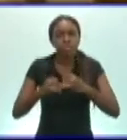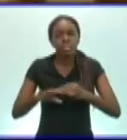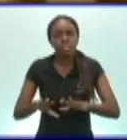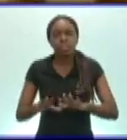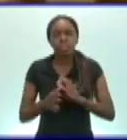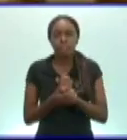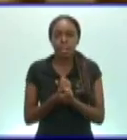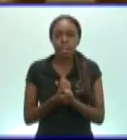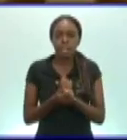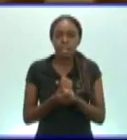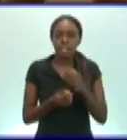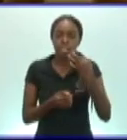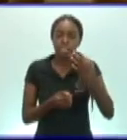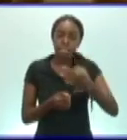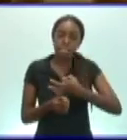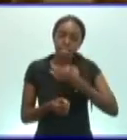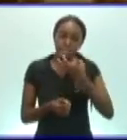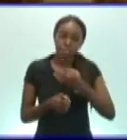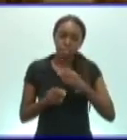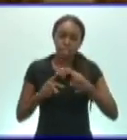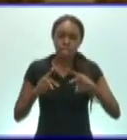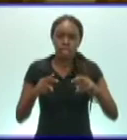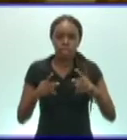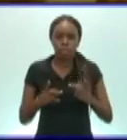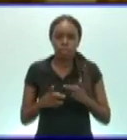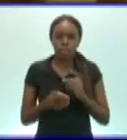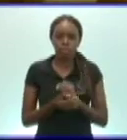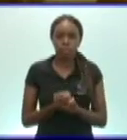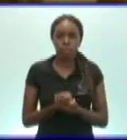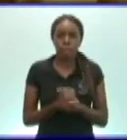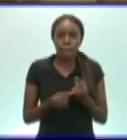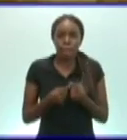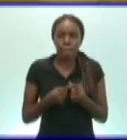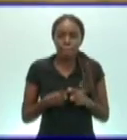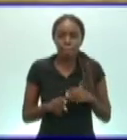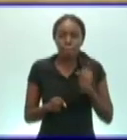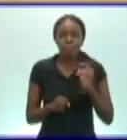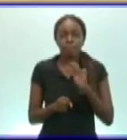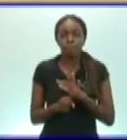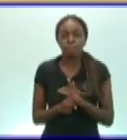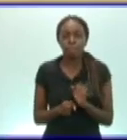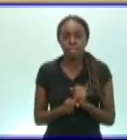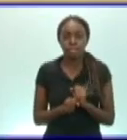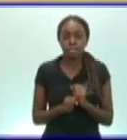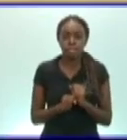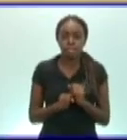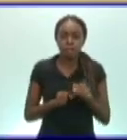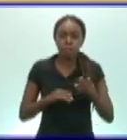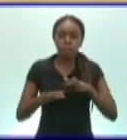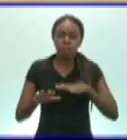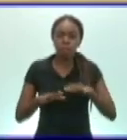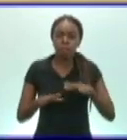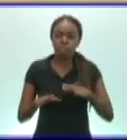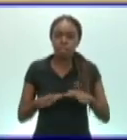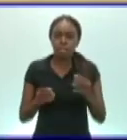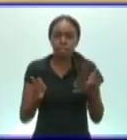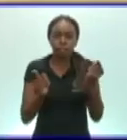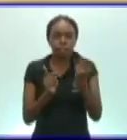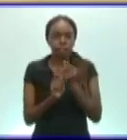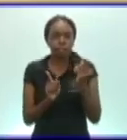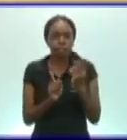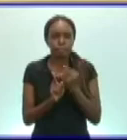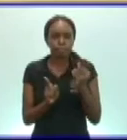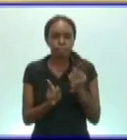Ignacio otra vez al frente de las tropas de Camagüey. Pero entonces empieza un proceso de acercamiento